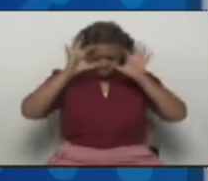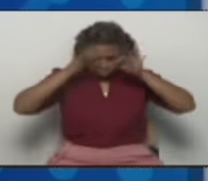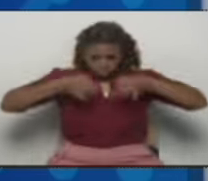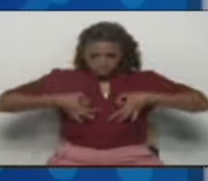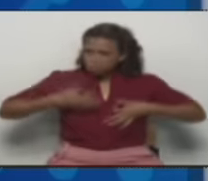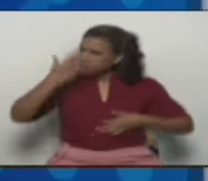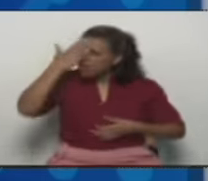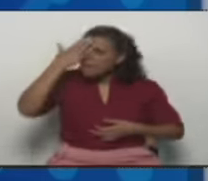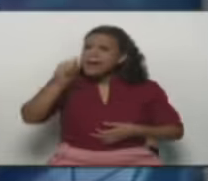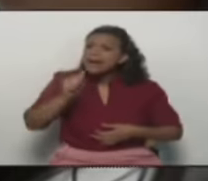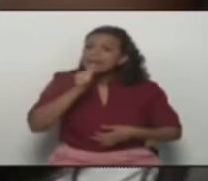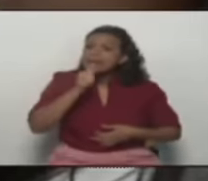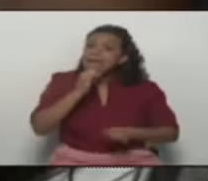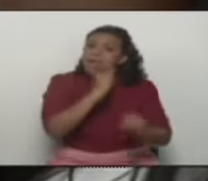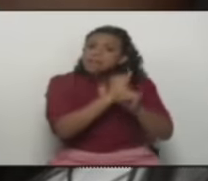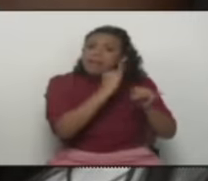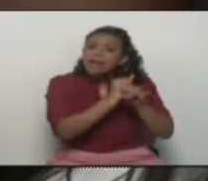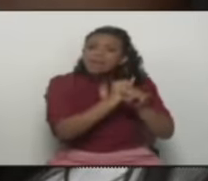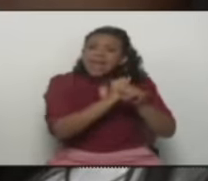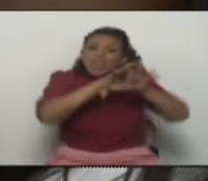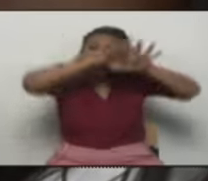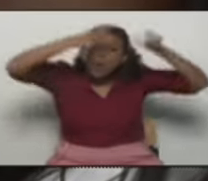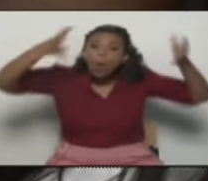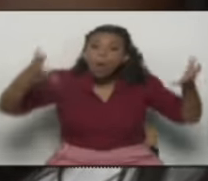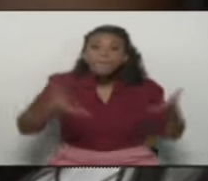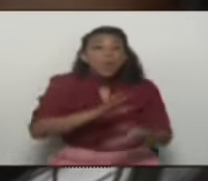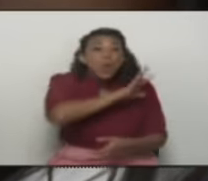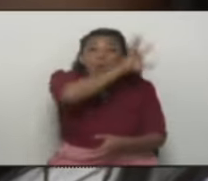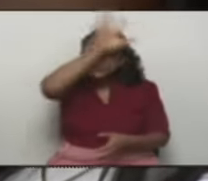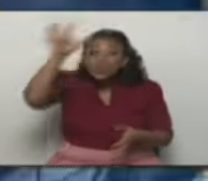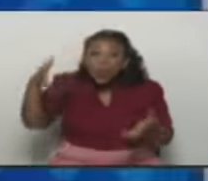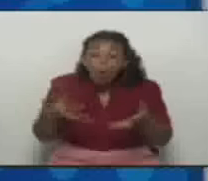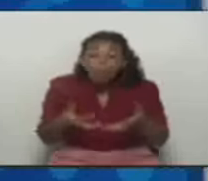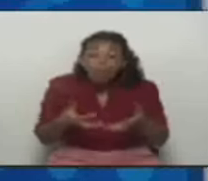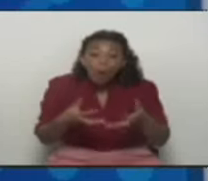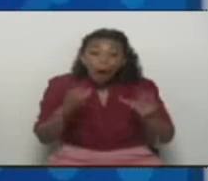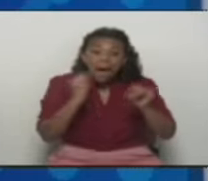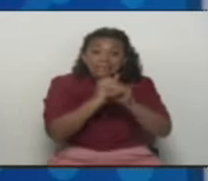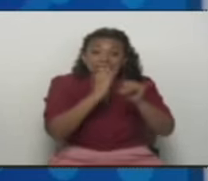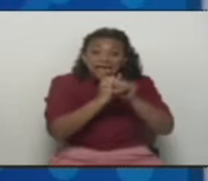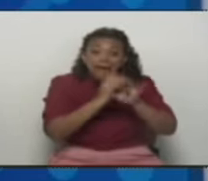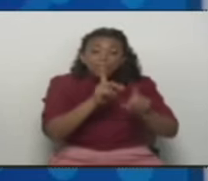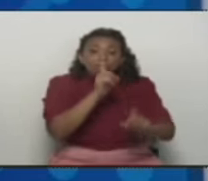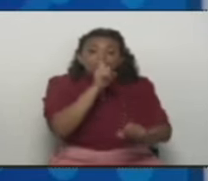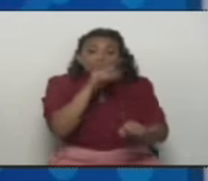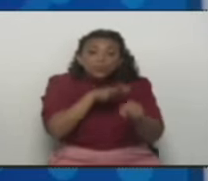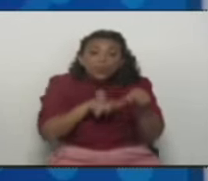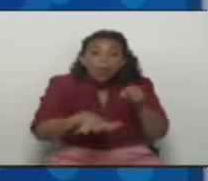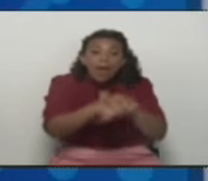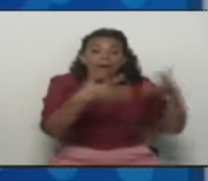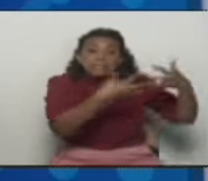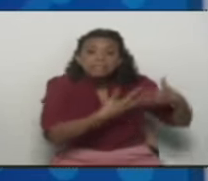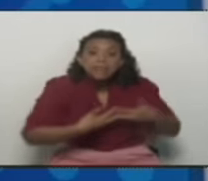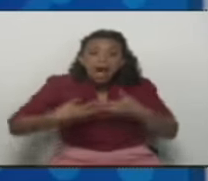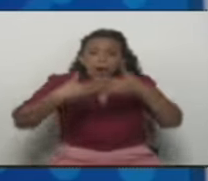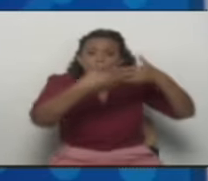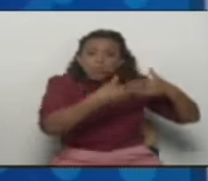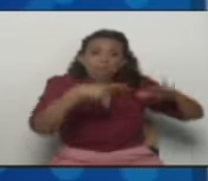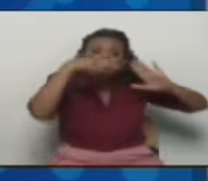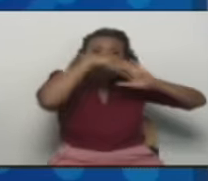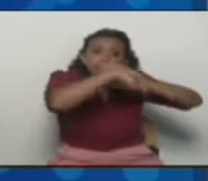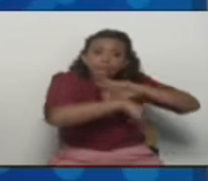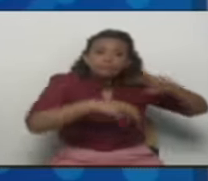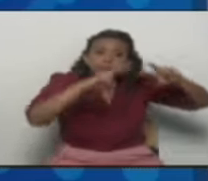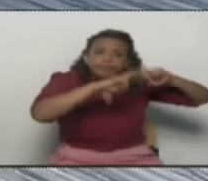sepa que el Internet de todo el mundo se producen máquinas en lugares secretos de los Estados Unidos. ¿Tú no has investigado eso,